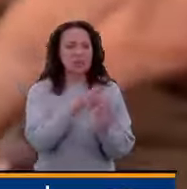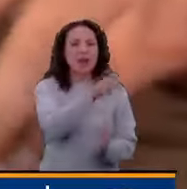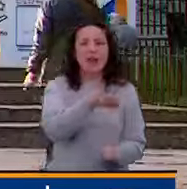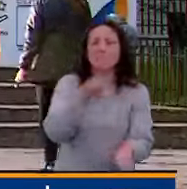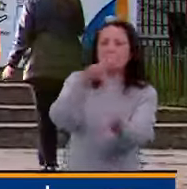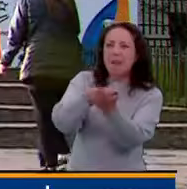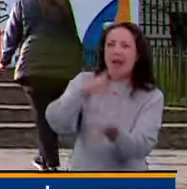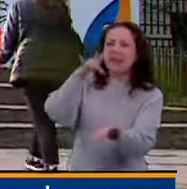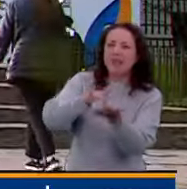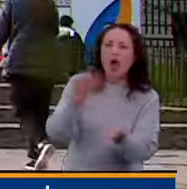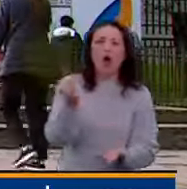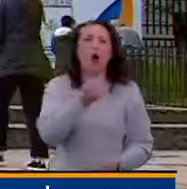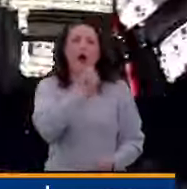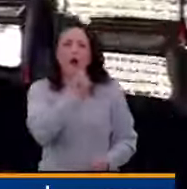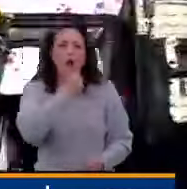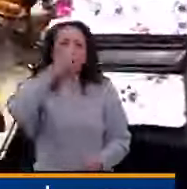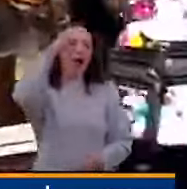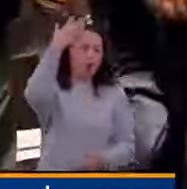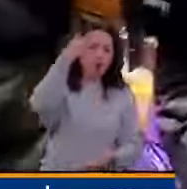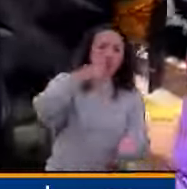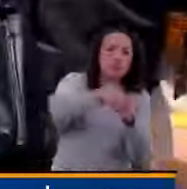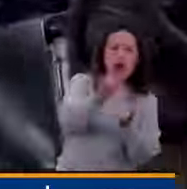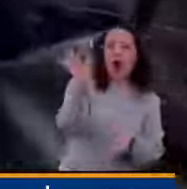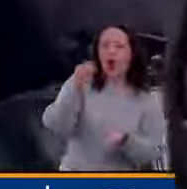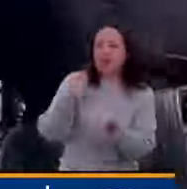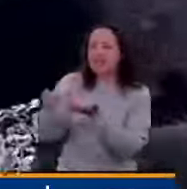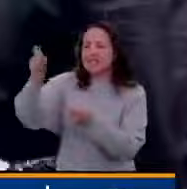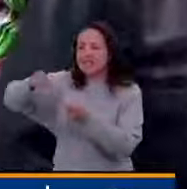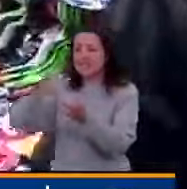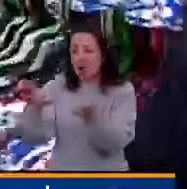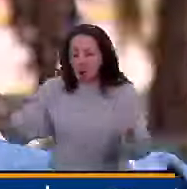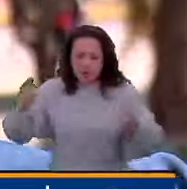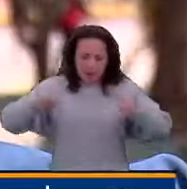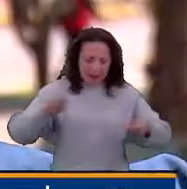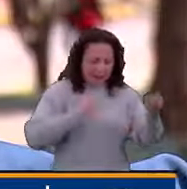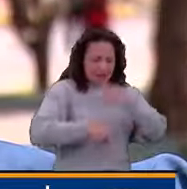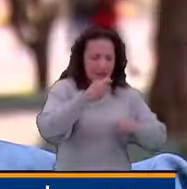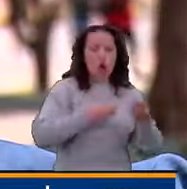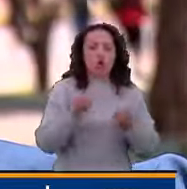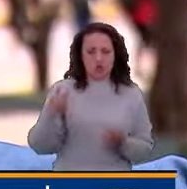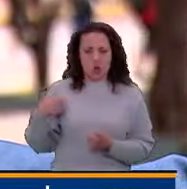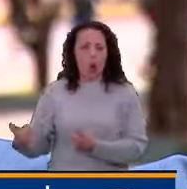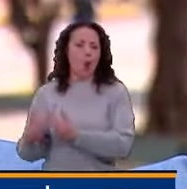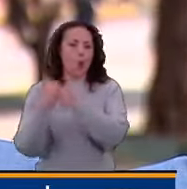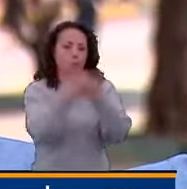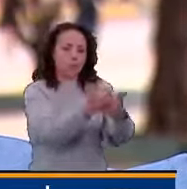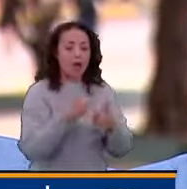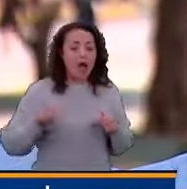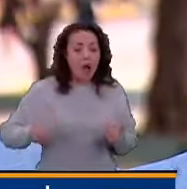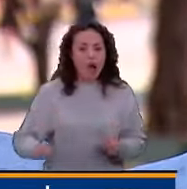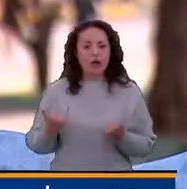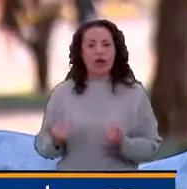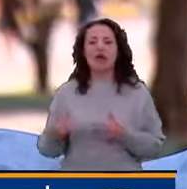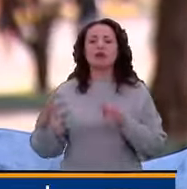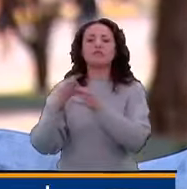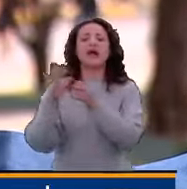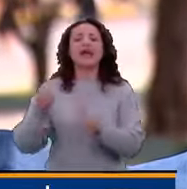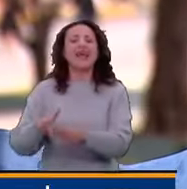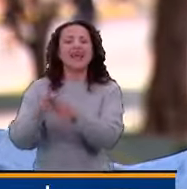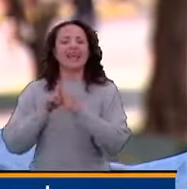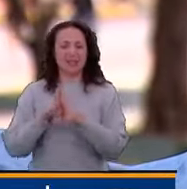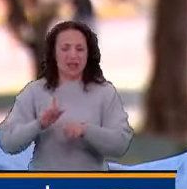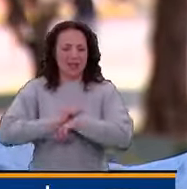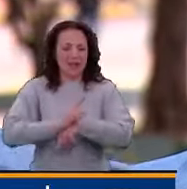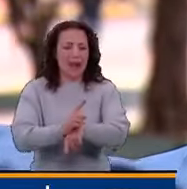pagar servicios públicos o adquirir insumos para sus negocios. Estamos conectando la oferta que existe de créditos rápidos y